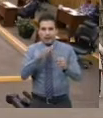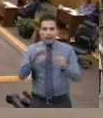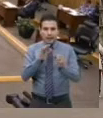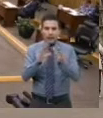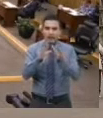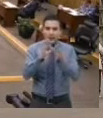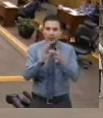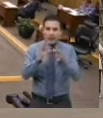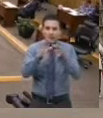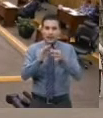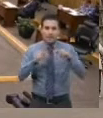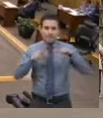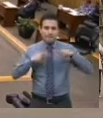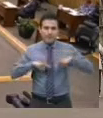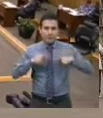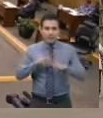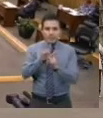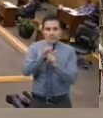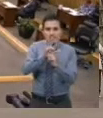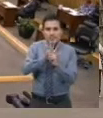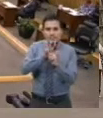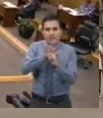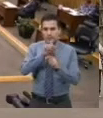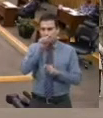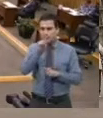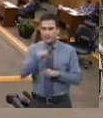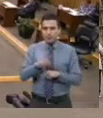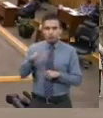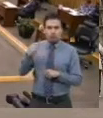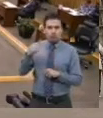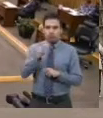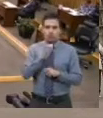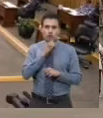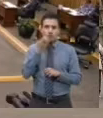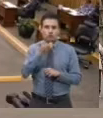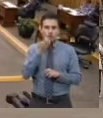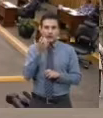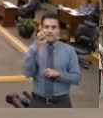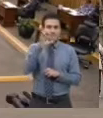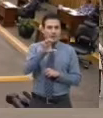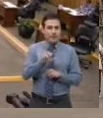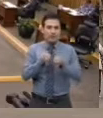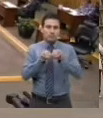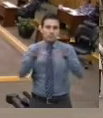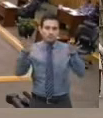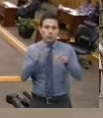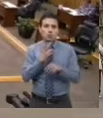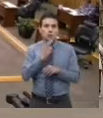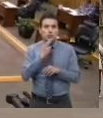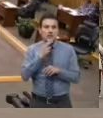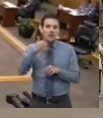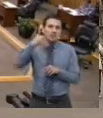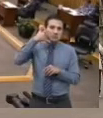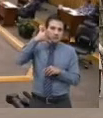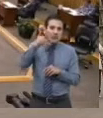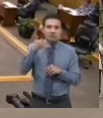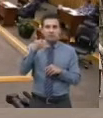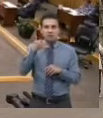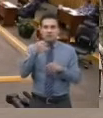tener una gran capacidad para generar contenidos de forma constante, todo con un smartphone, tablet o canal